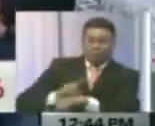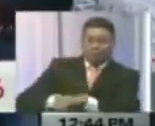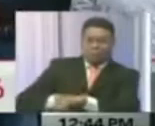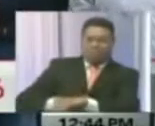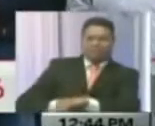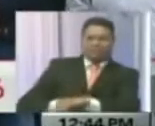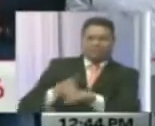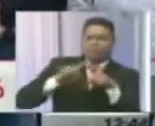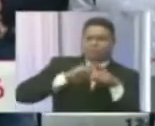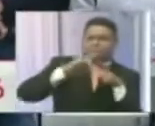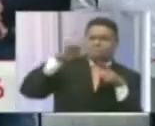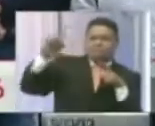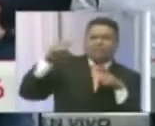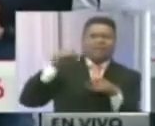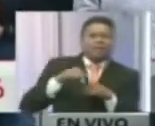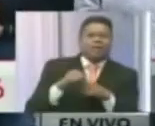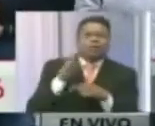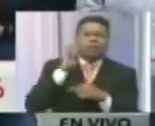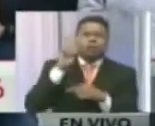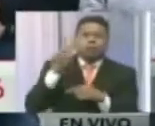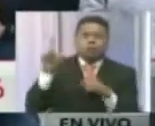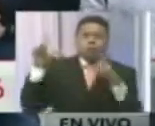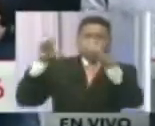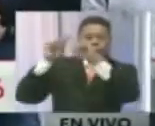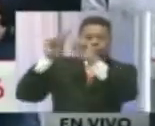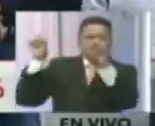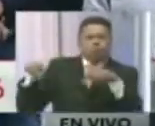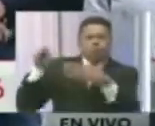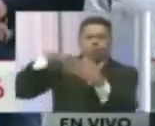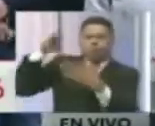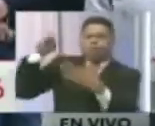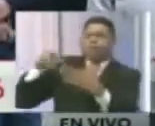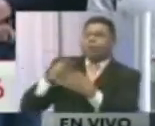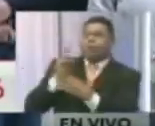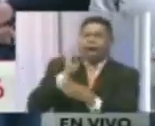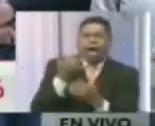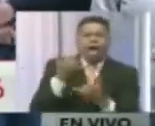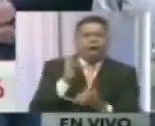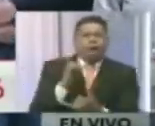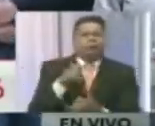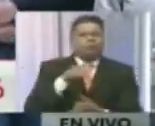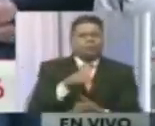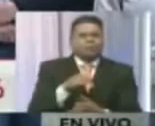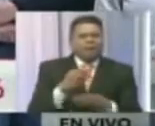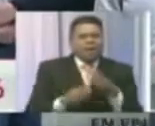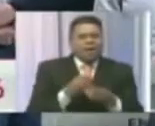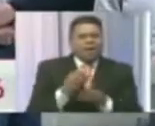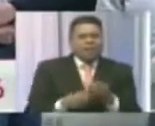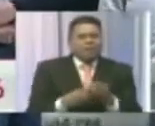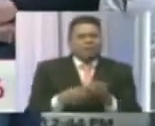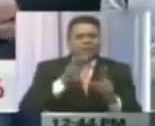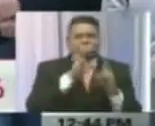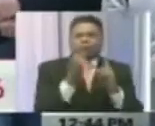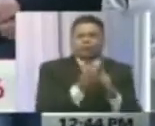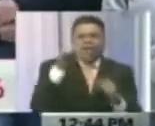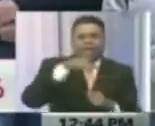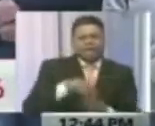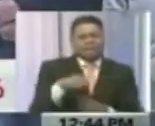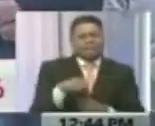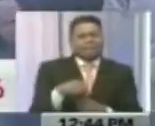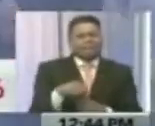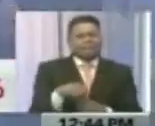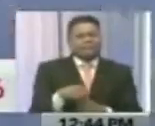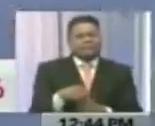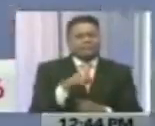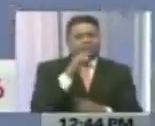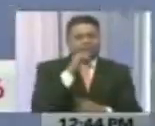a entenderla Tulio Febres Cordero. Estamos en un ambiente cultural muy hermoso y tenía que empezar en esta ciudad este